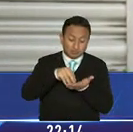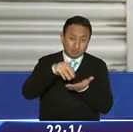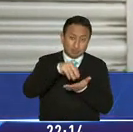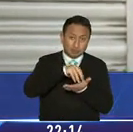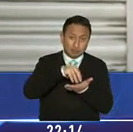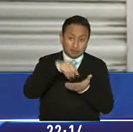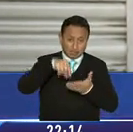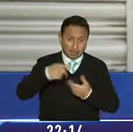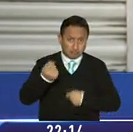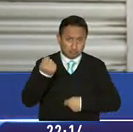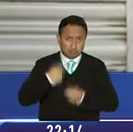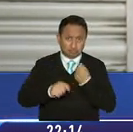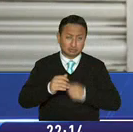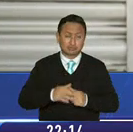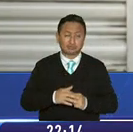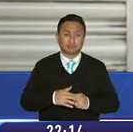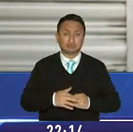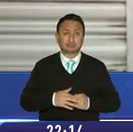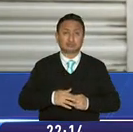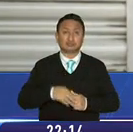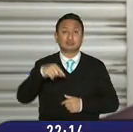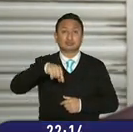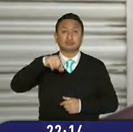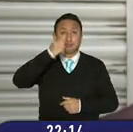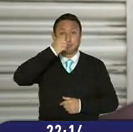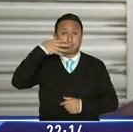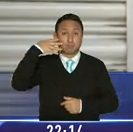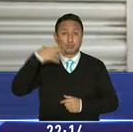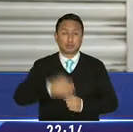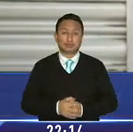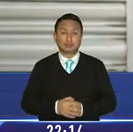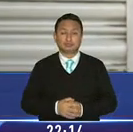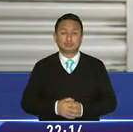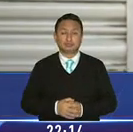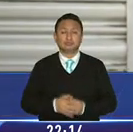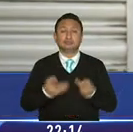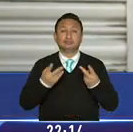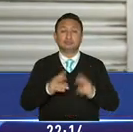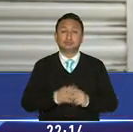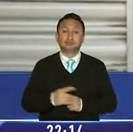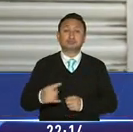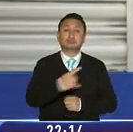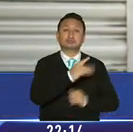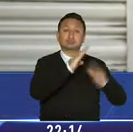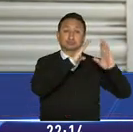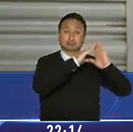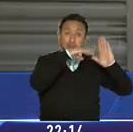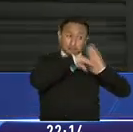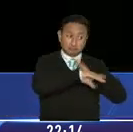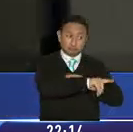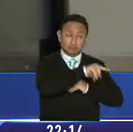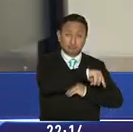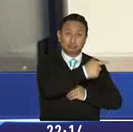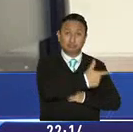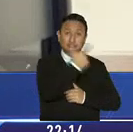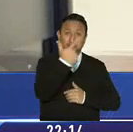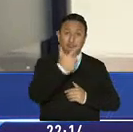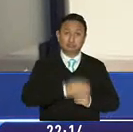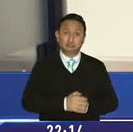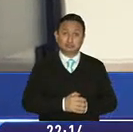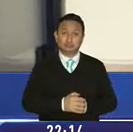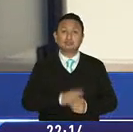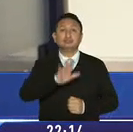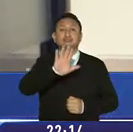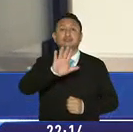su distribución y expendio aquí en la ciudad de Puyo. Asimismo, en uno de los allanamientos se encontró un arma de fuego. Todos los aprehendidos,